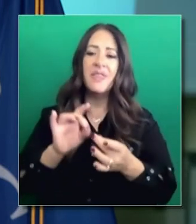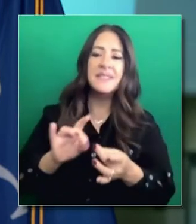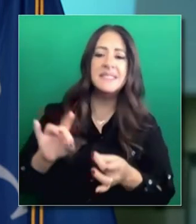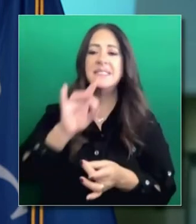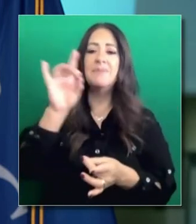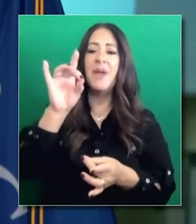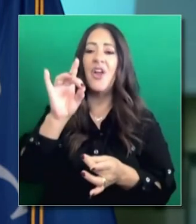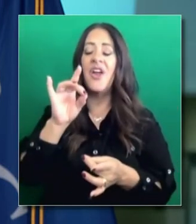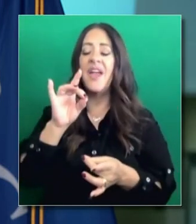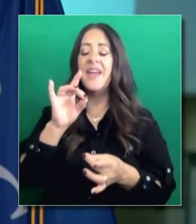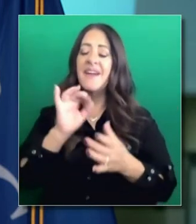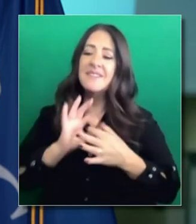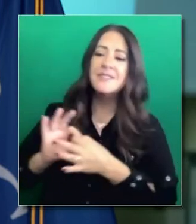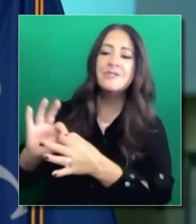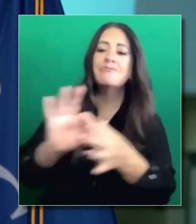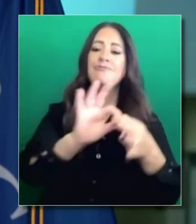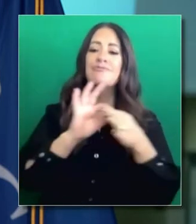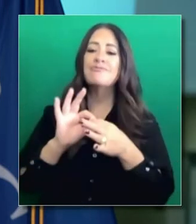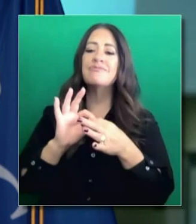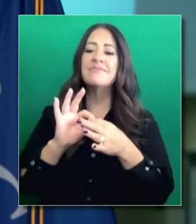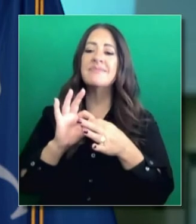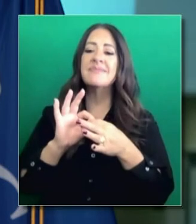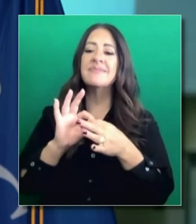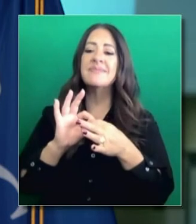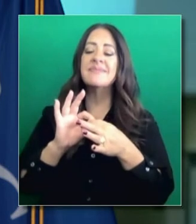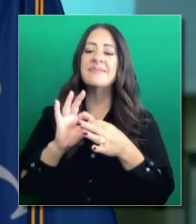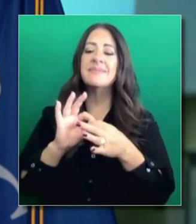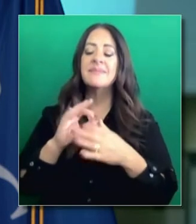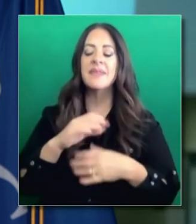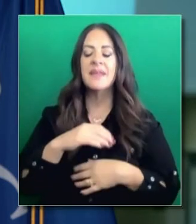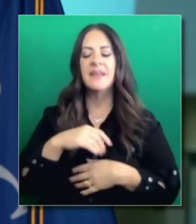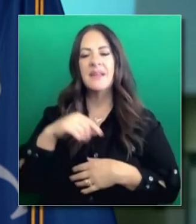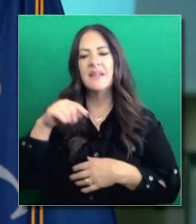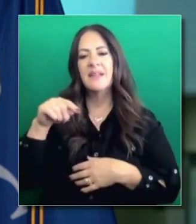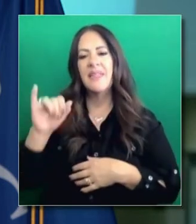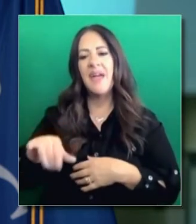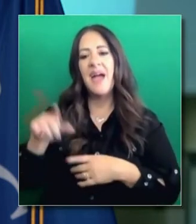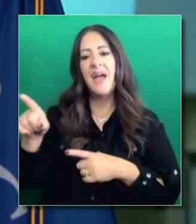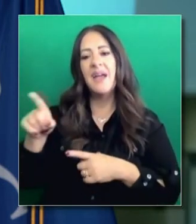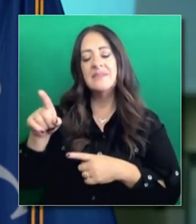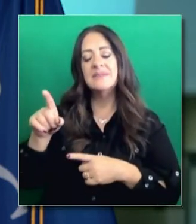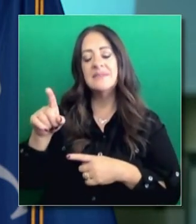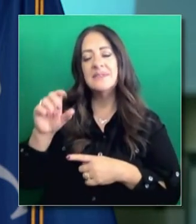el superintendente sugería, que vamos a seguir adelante. No es un